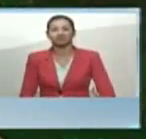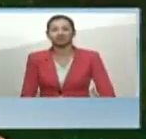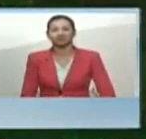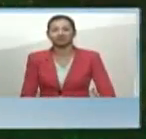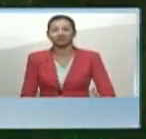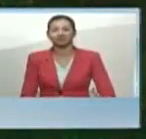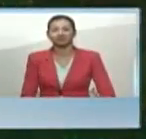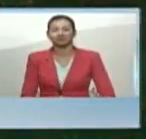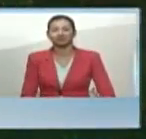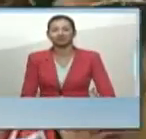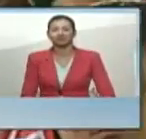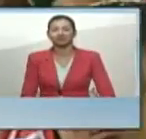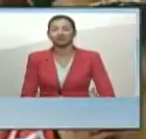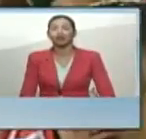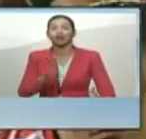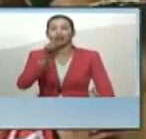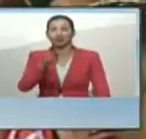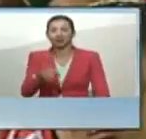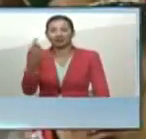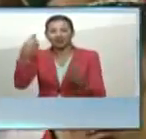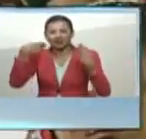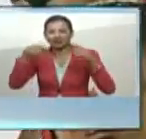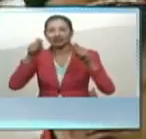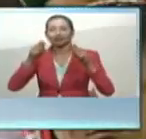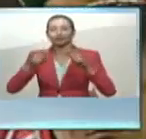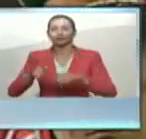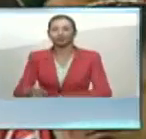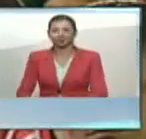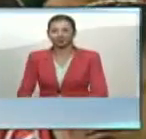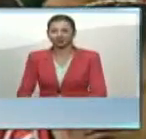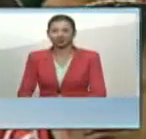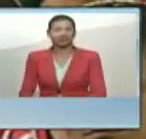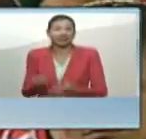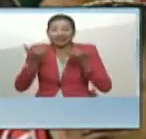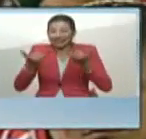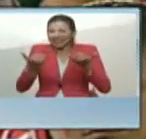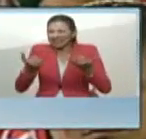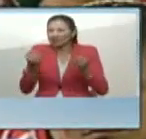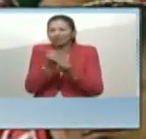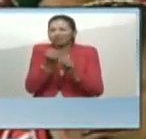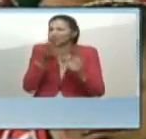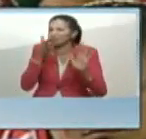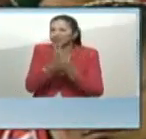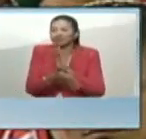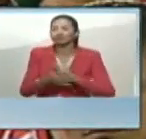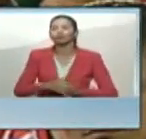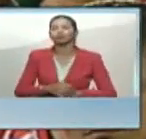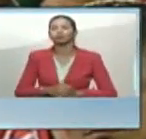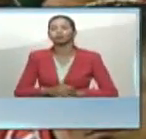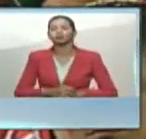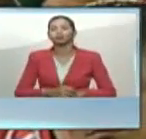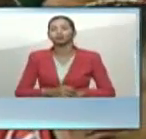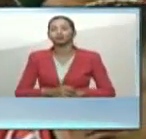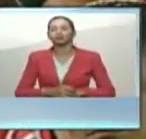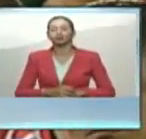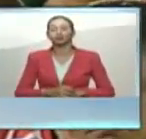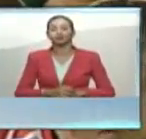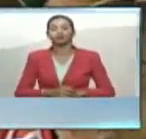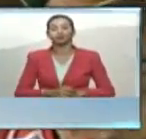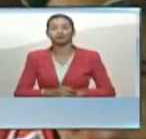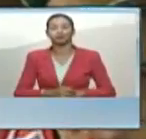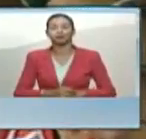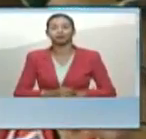También estamos tratando de, como acción inmediata, los primeros beneficiados de la revolución